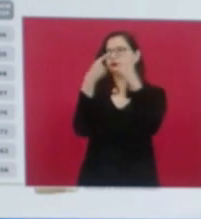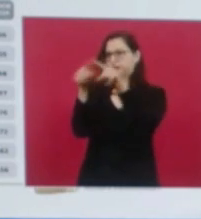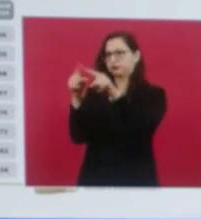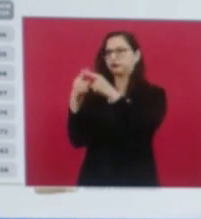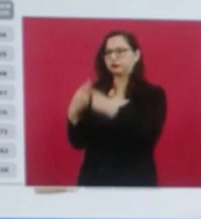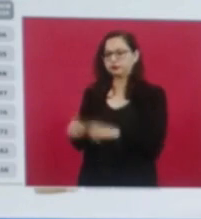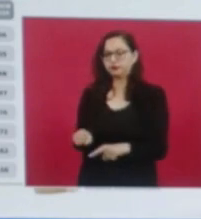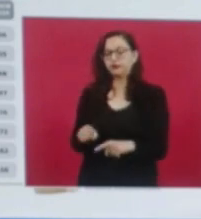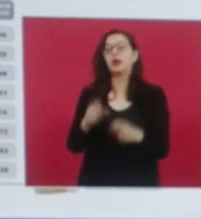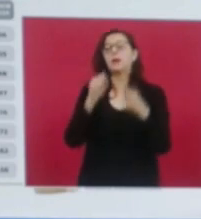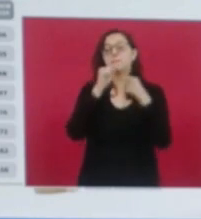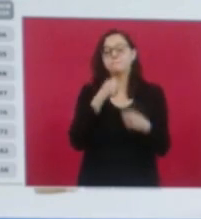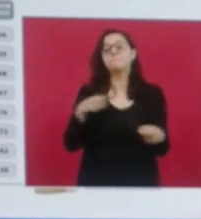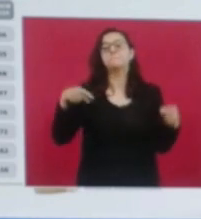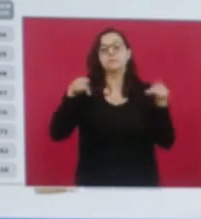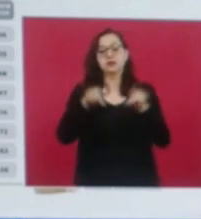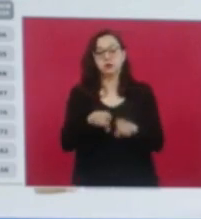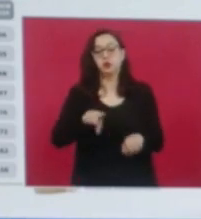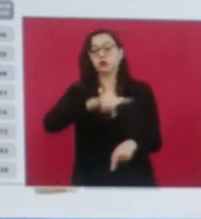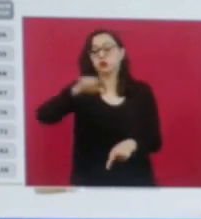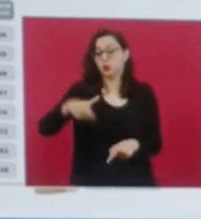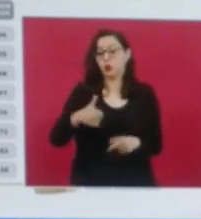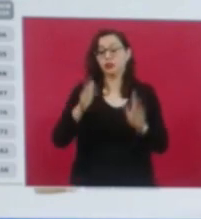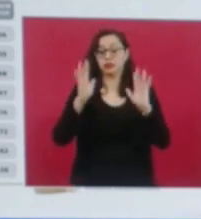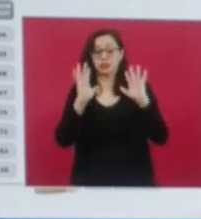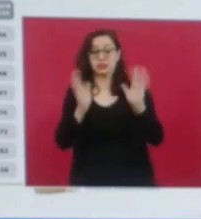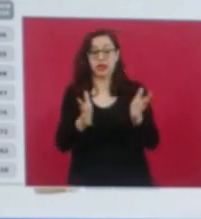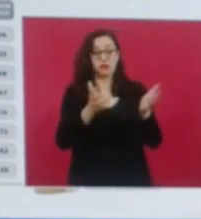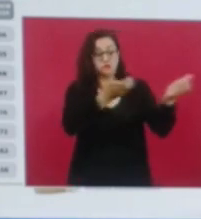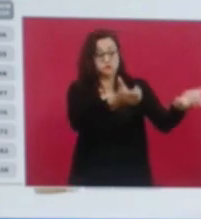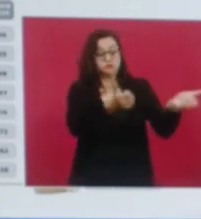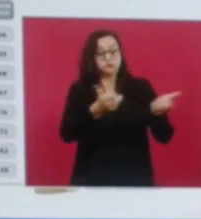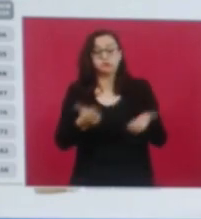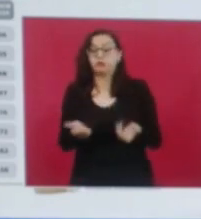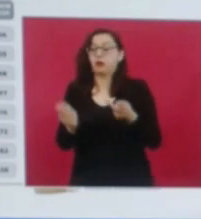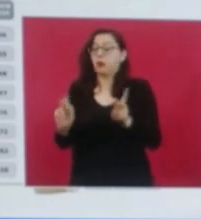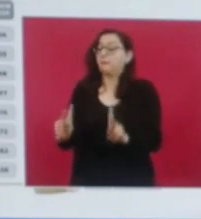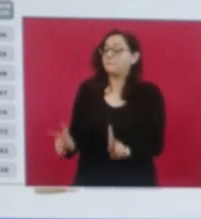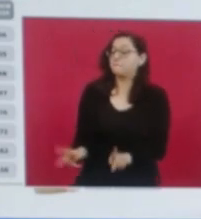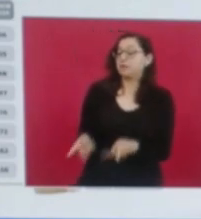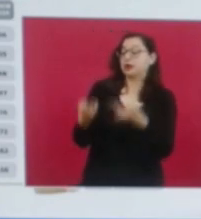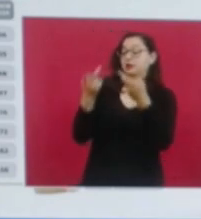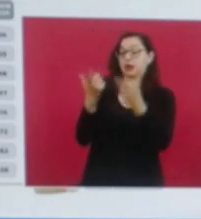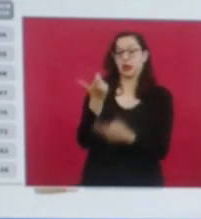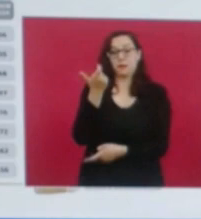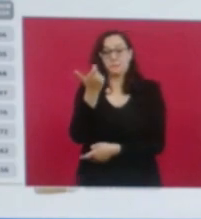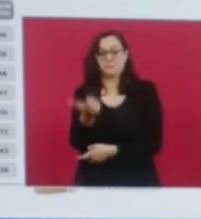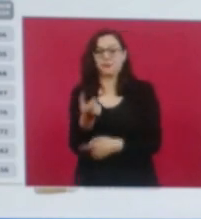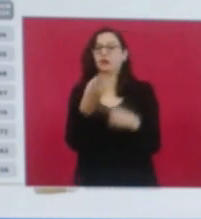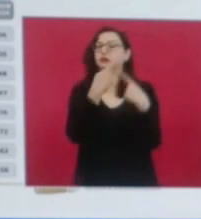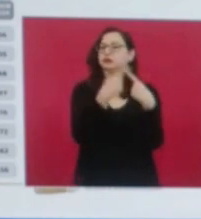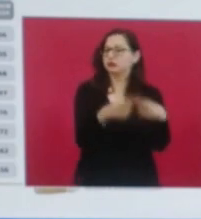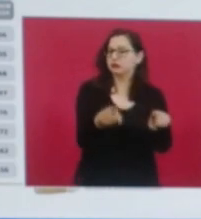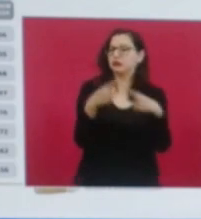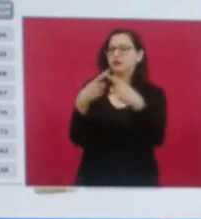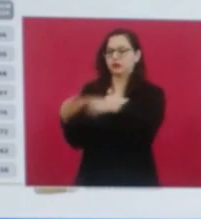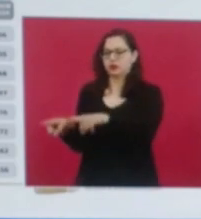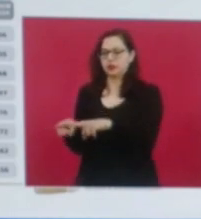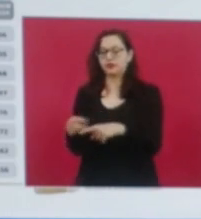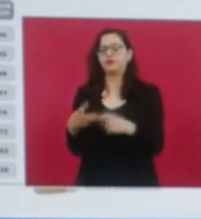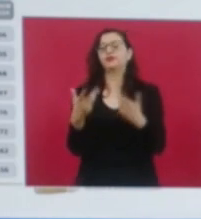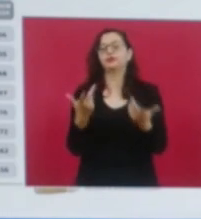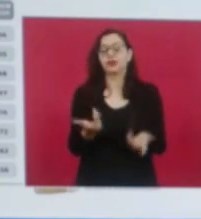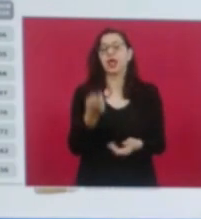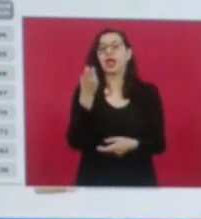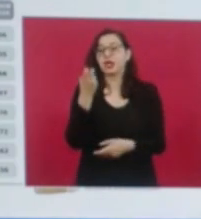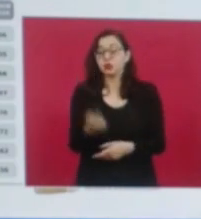para el 2024 en México es una sola narrativa. Y tener una sola narrativa significa